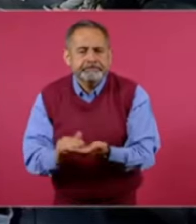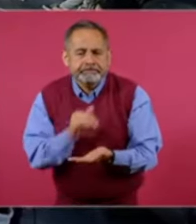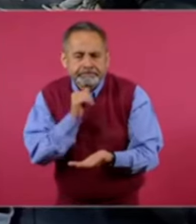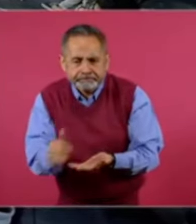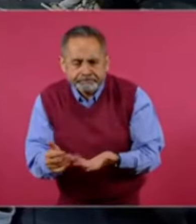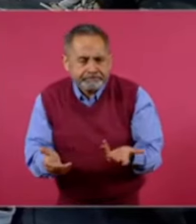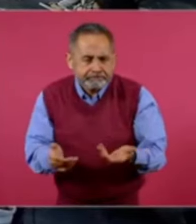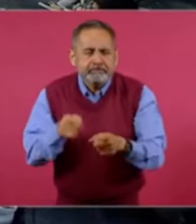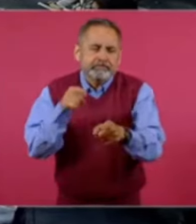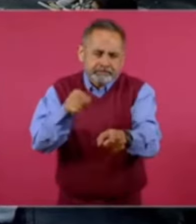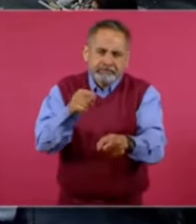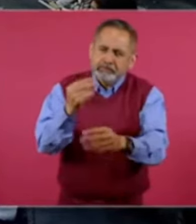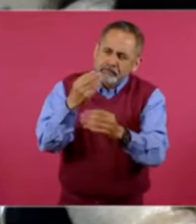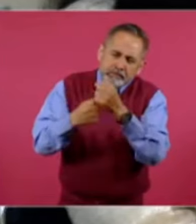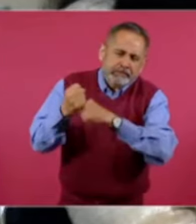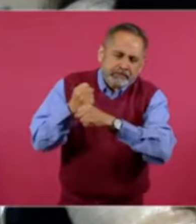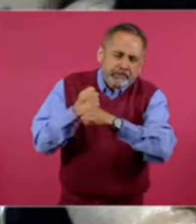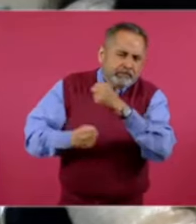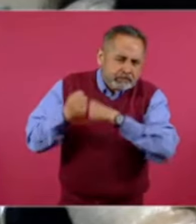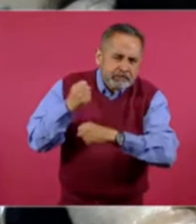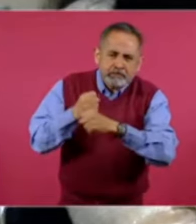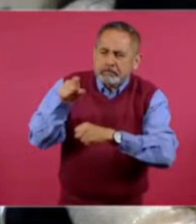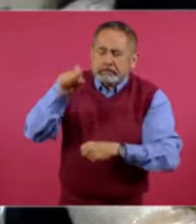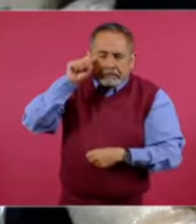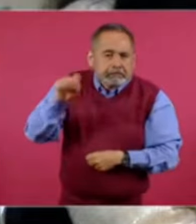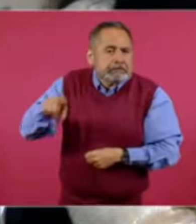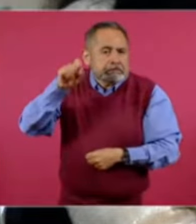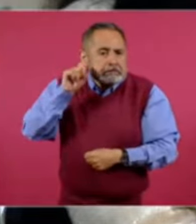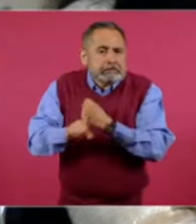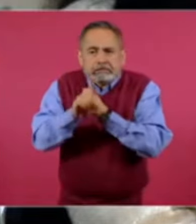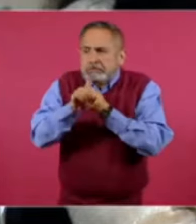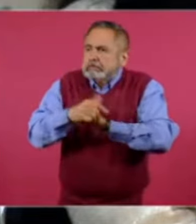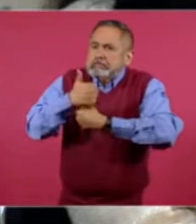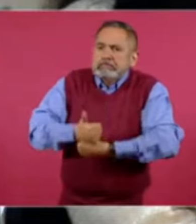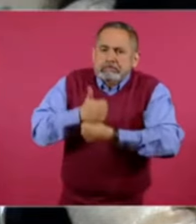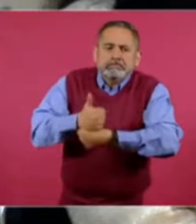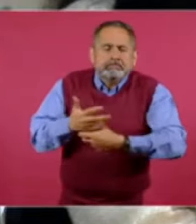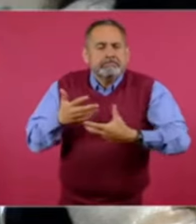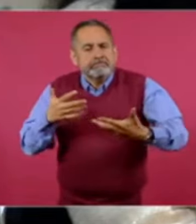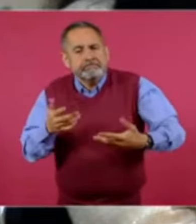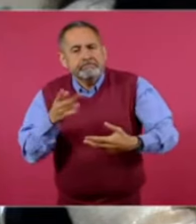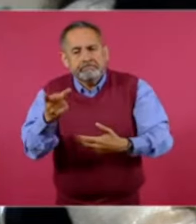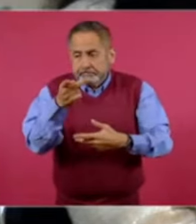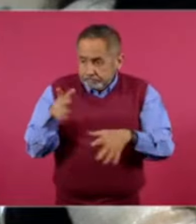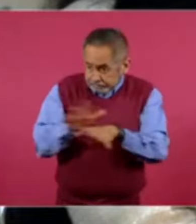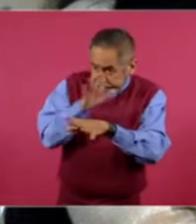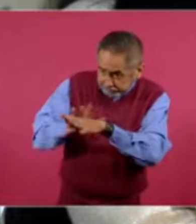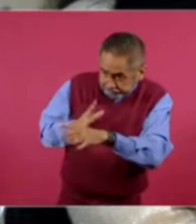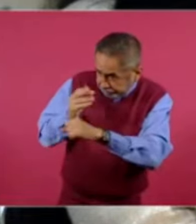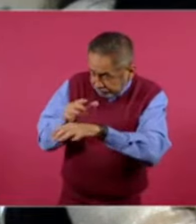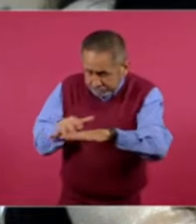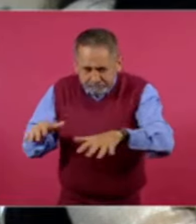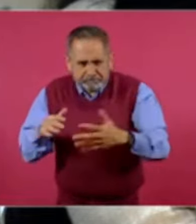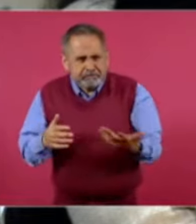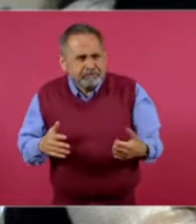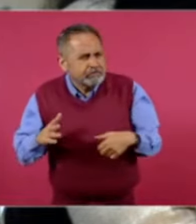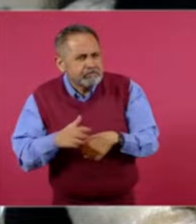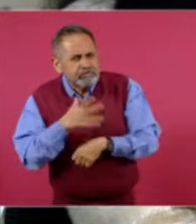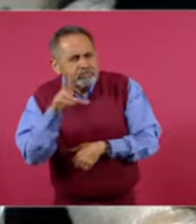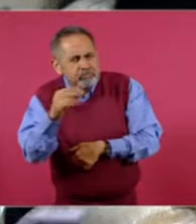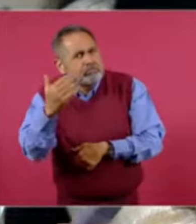son muchos años que este municipio sufre de esta situación. Preguntarle entonces el por qué no se